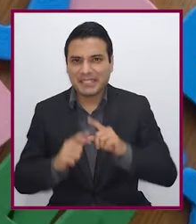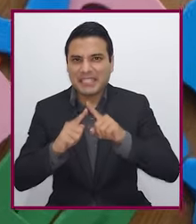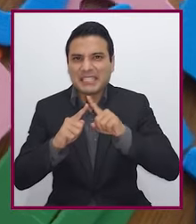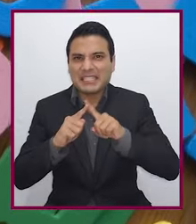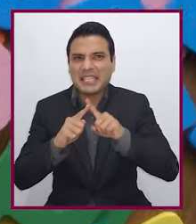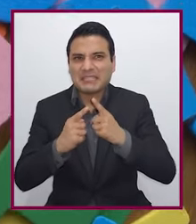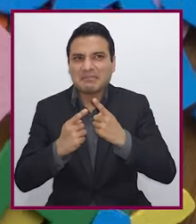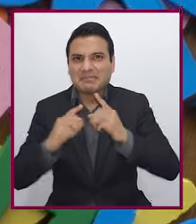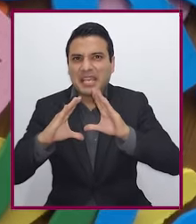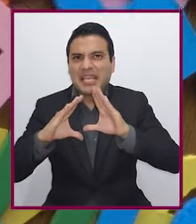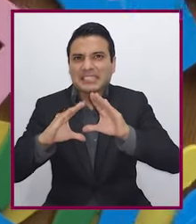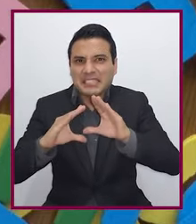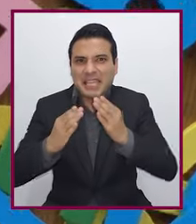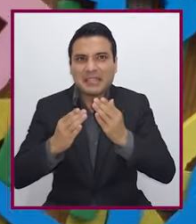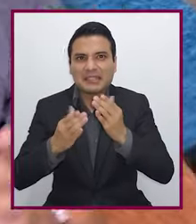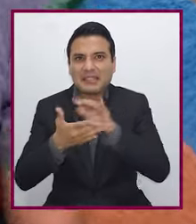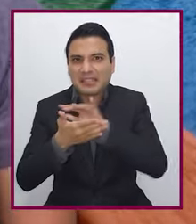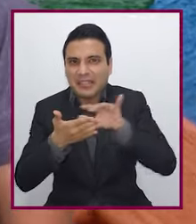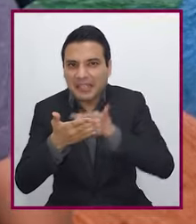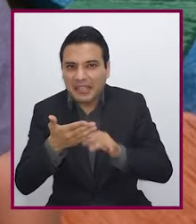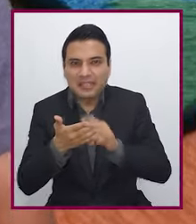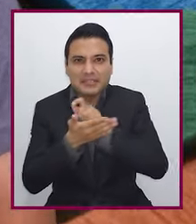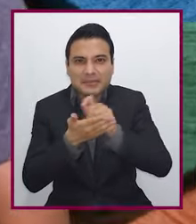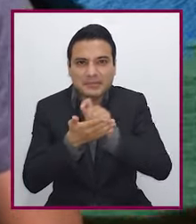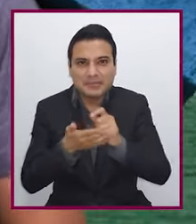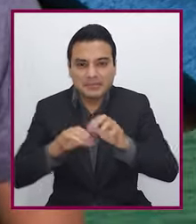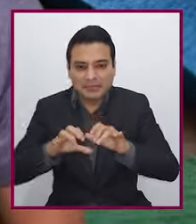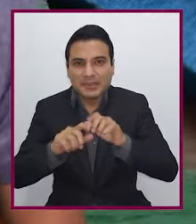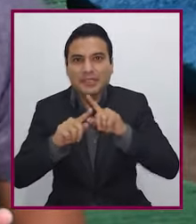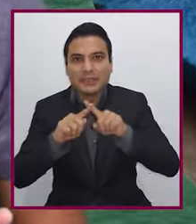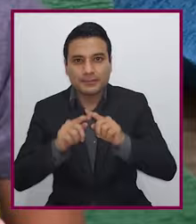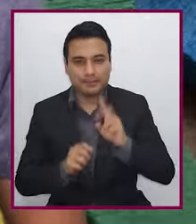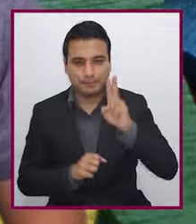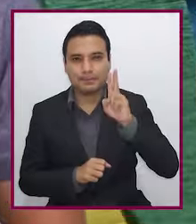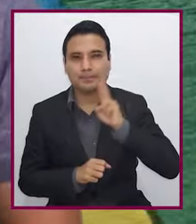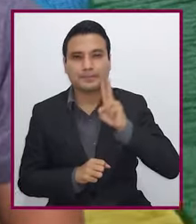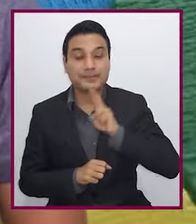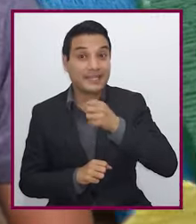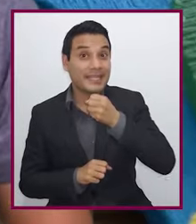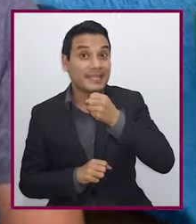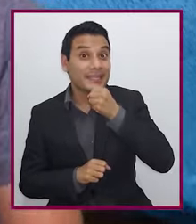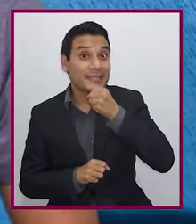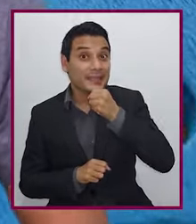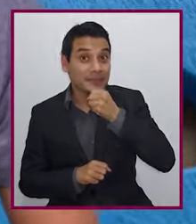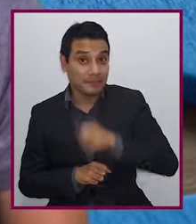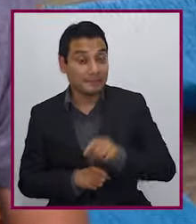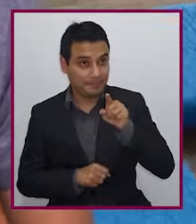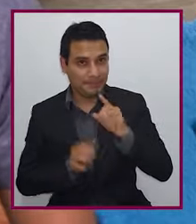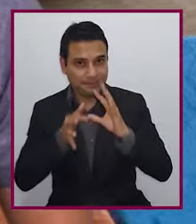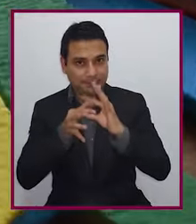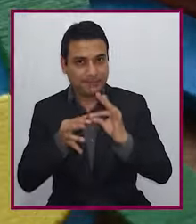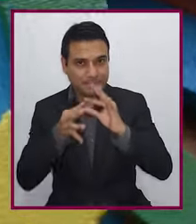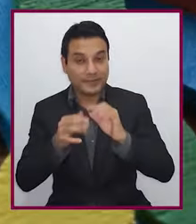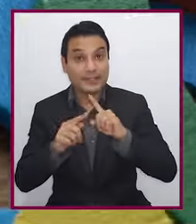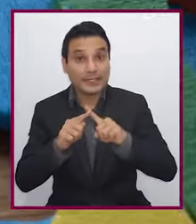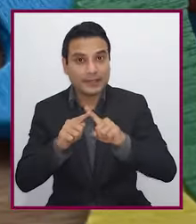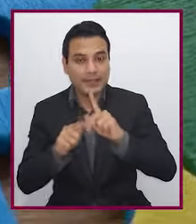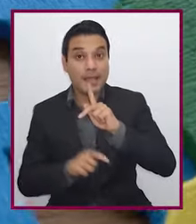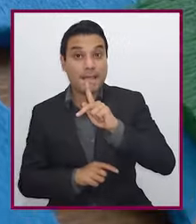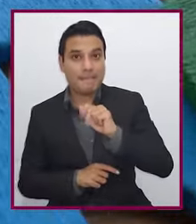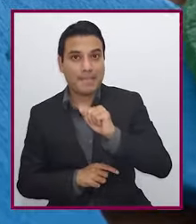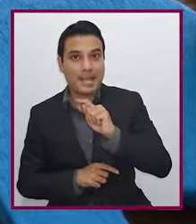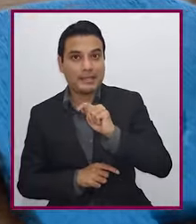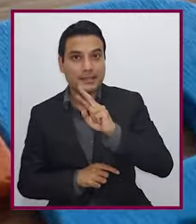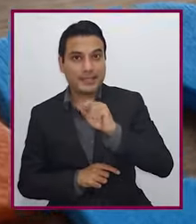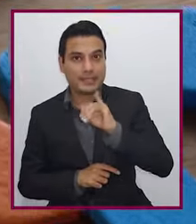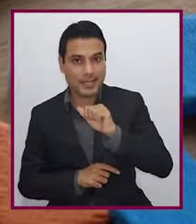enseñará a leer y a escribir a las máquinas? ¿Por qué no vamos con nuestra entrevistada de hoy para que nos hable un poco sobre alfabetización digital? Ella es